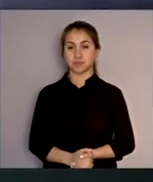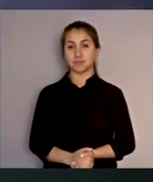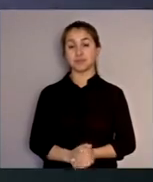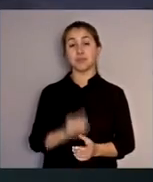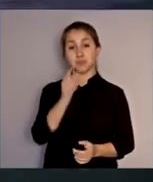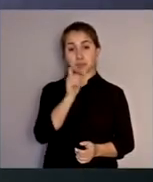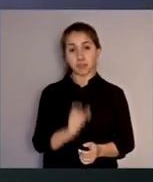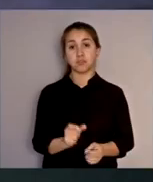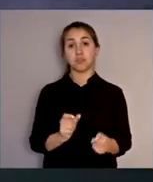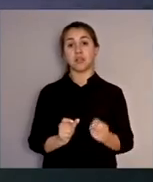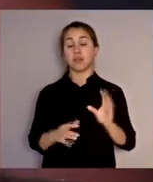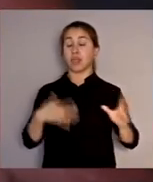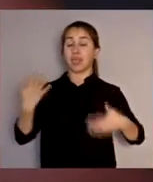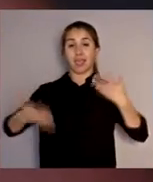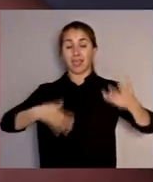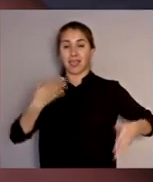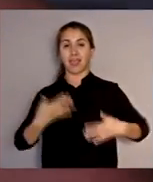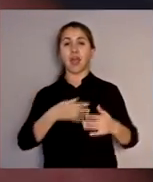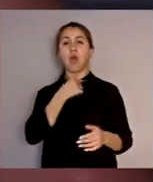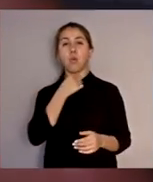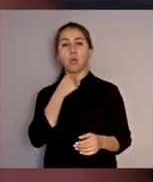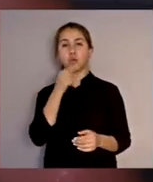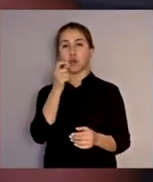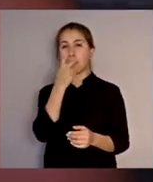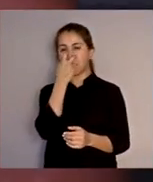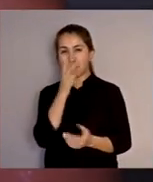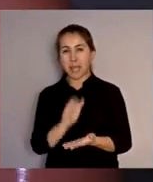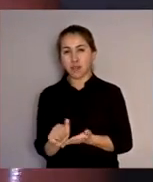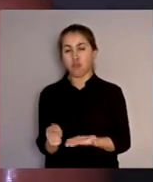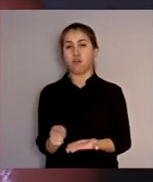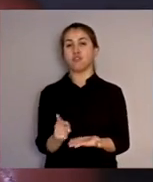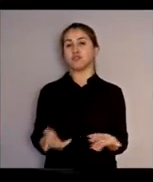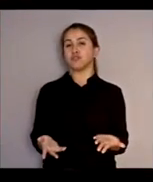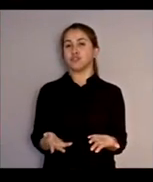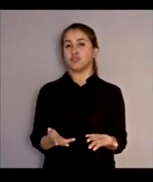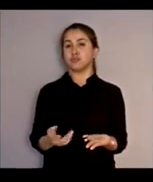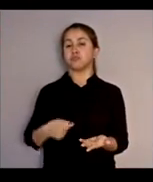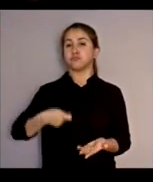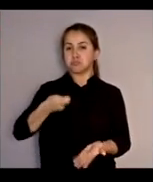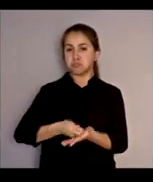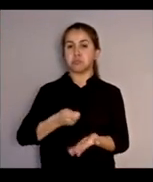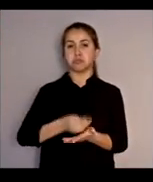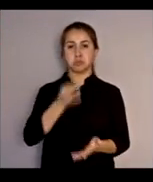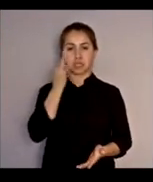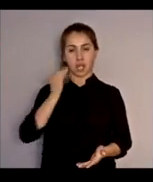¿Es una persona excéntrica? ¿Es una persona de gustos exquisitos? ¿Es una persona que se paga sus gustos?